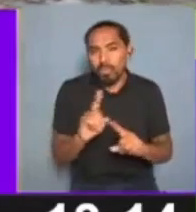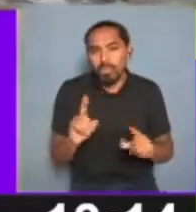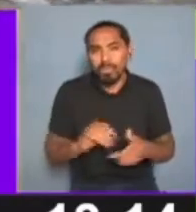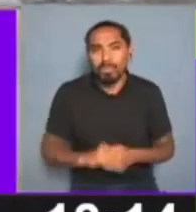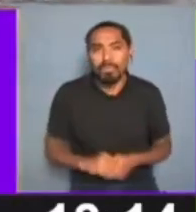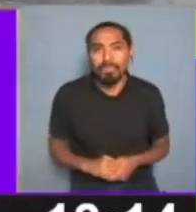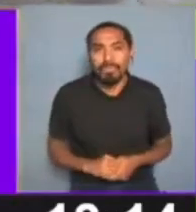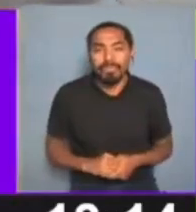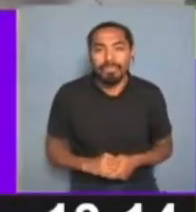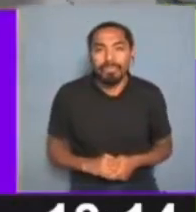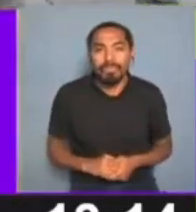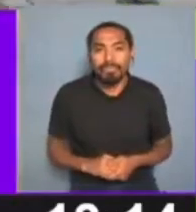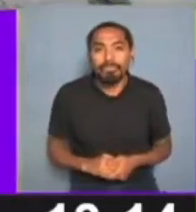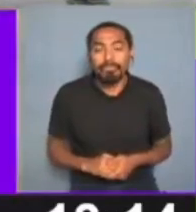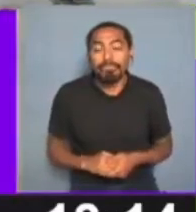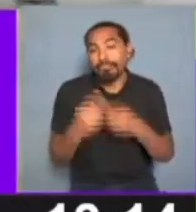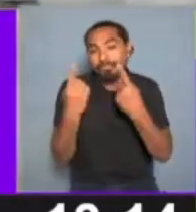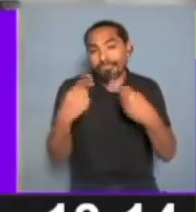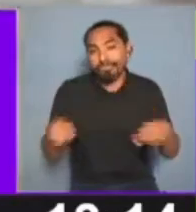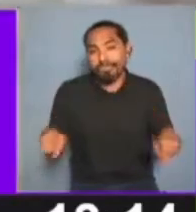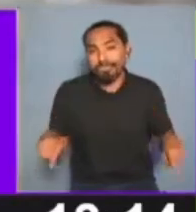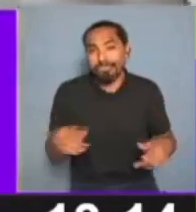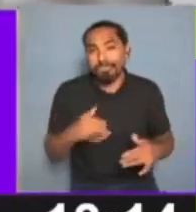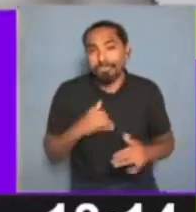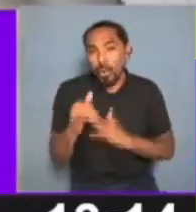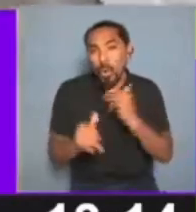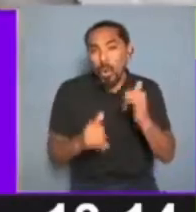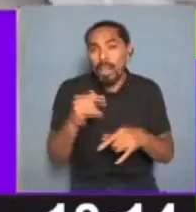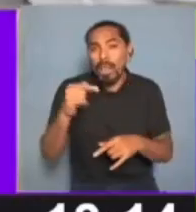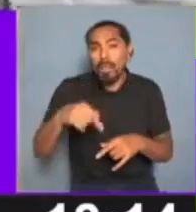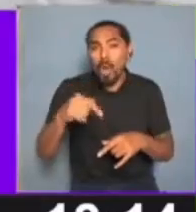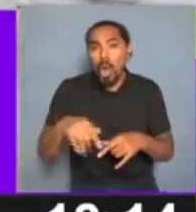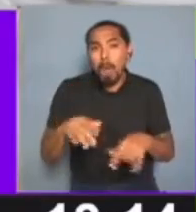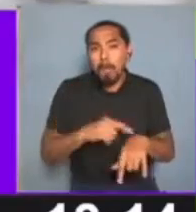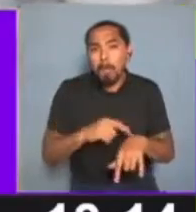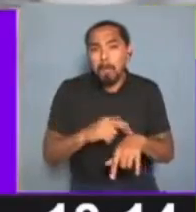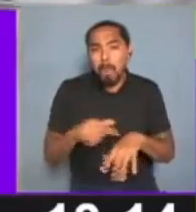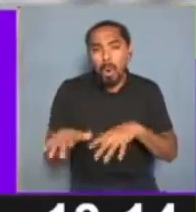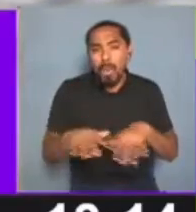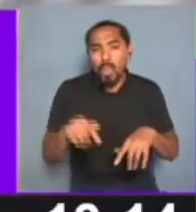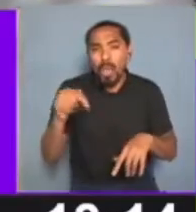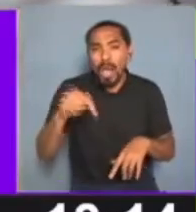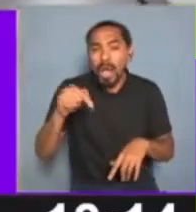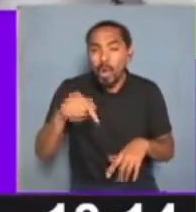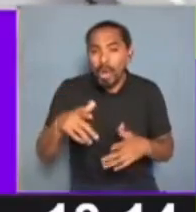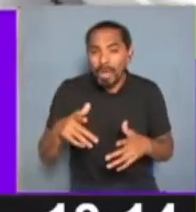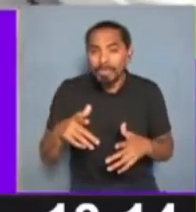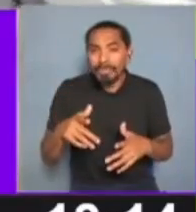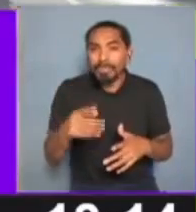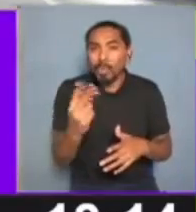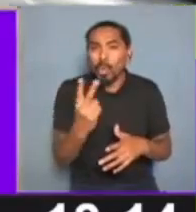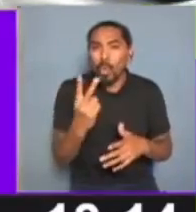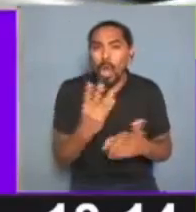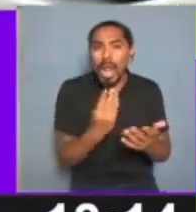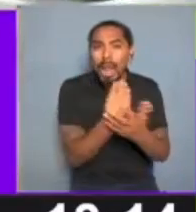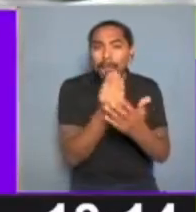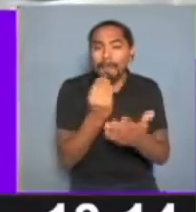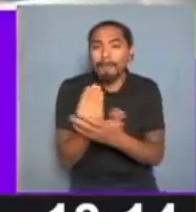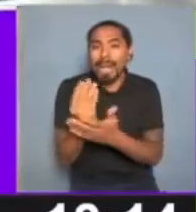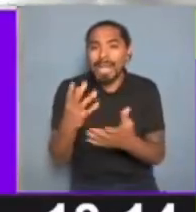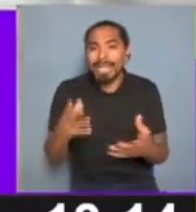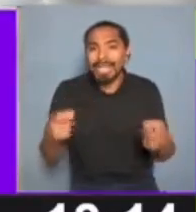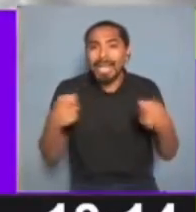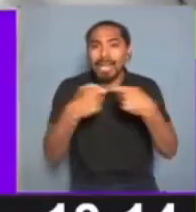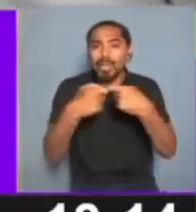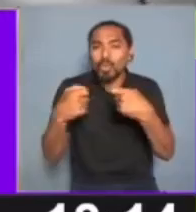novedades. Y por lo menos a esta hora de la jornada, estos dos integrantes de la comisión directiva se retiraron después